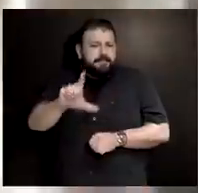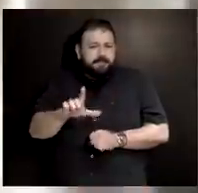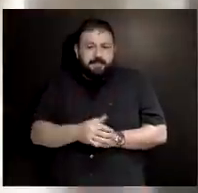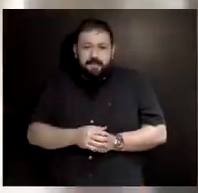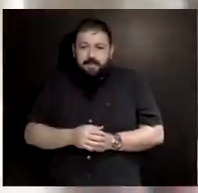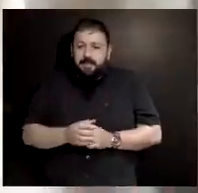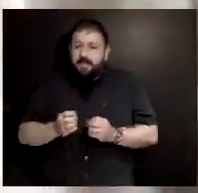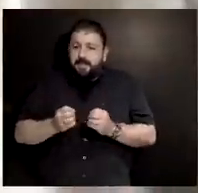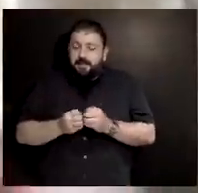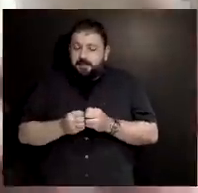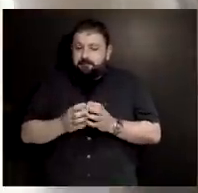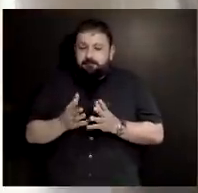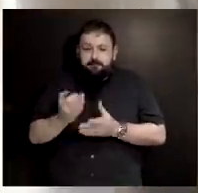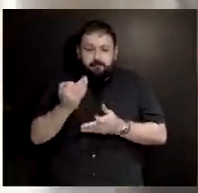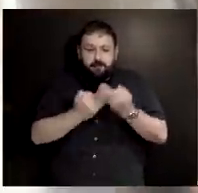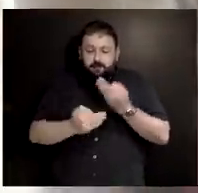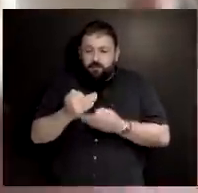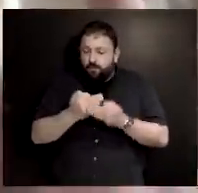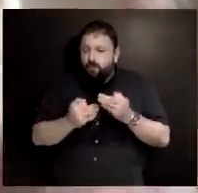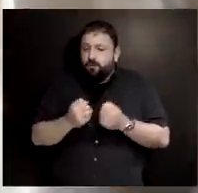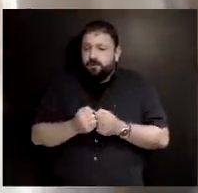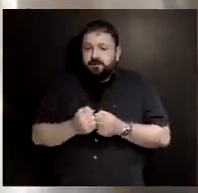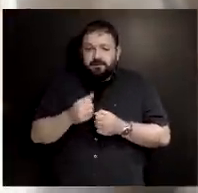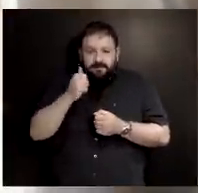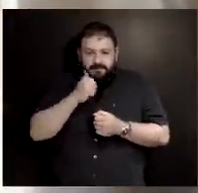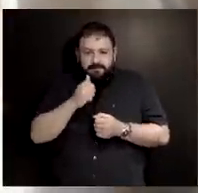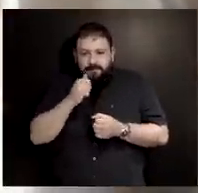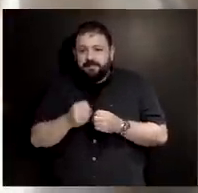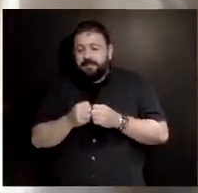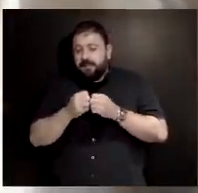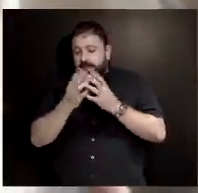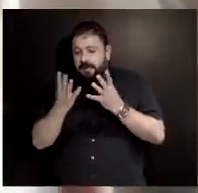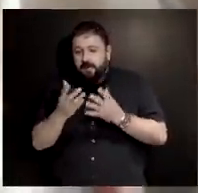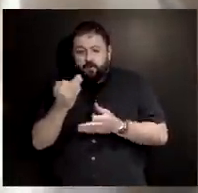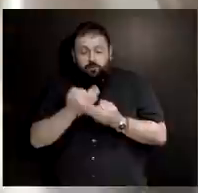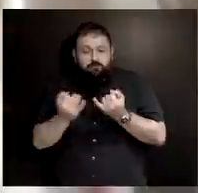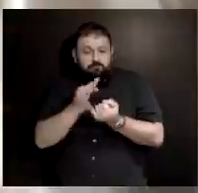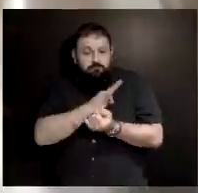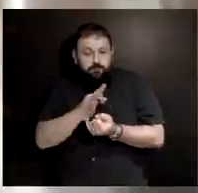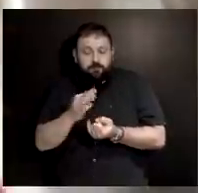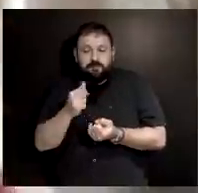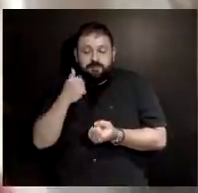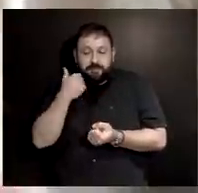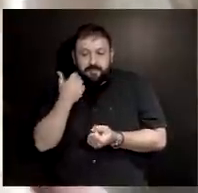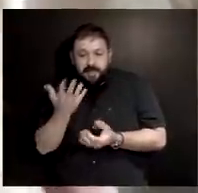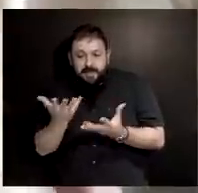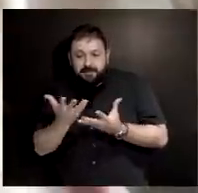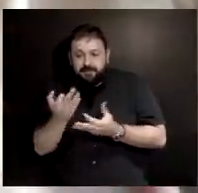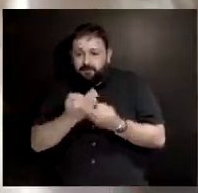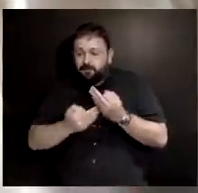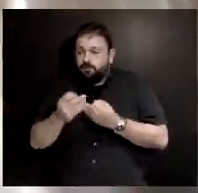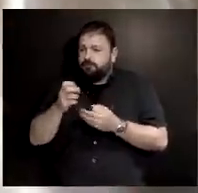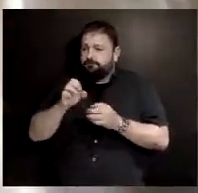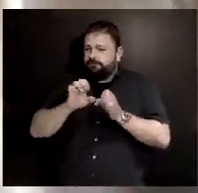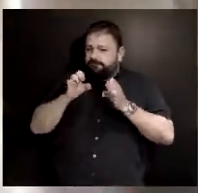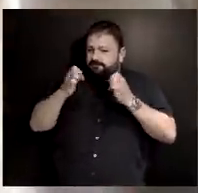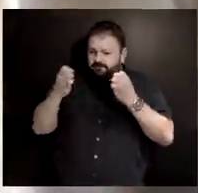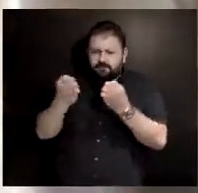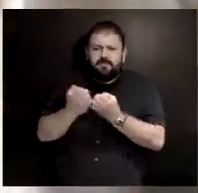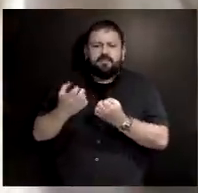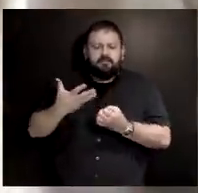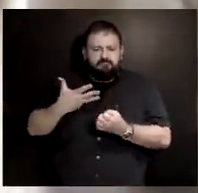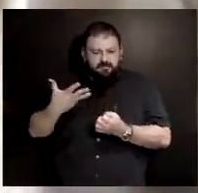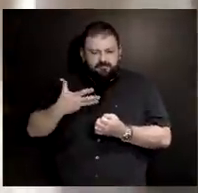tours de manufactura, por obvias razones, pues no se van a poder realizar este año. Sin embargo, en el estadio tendremos una experiencia de